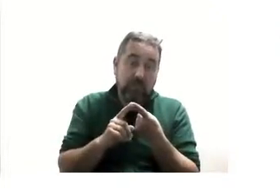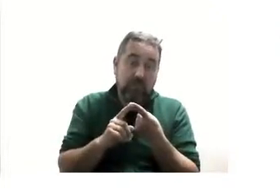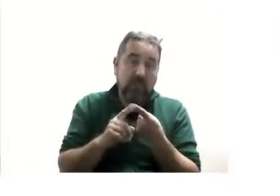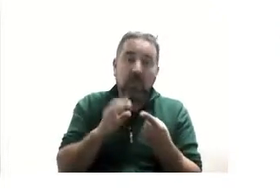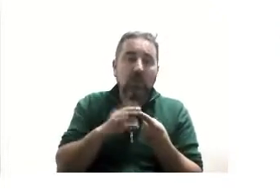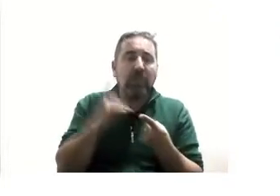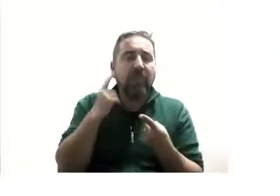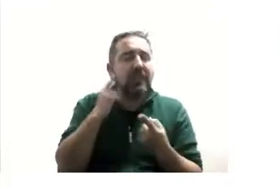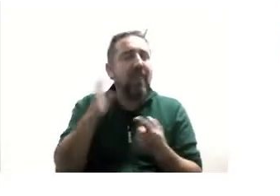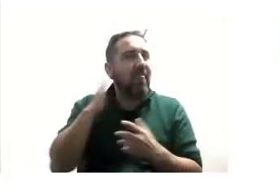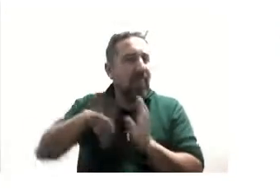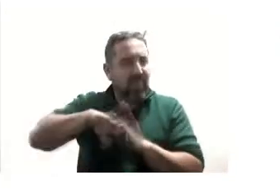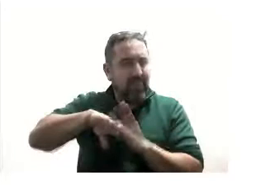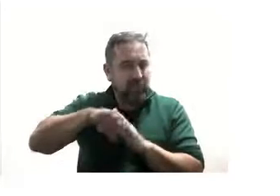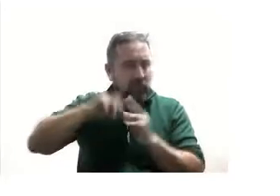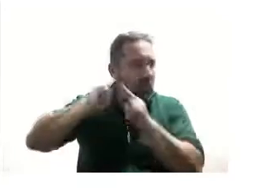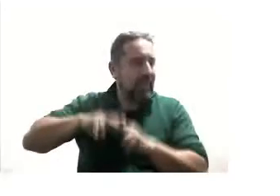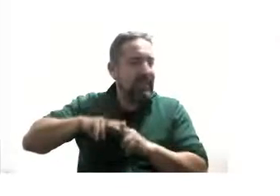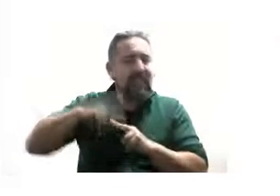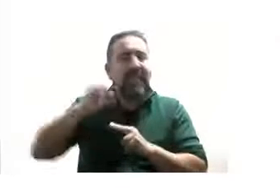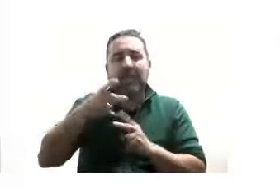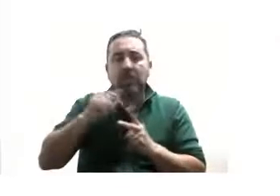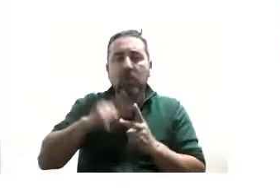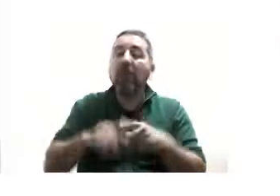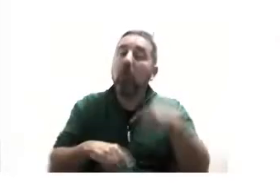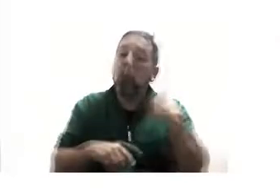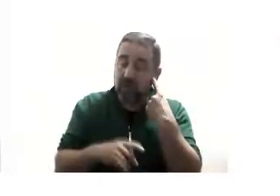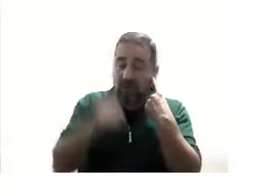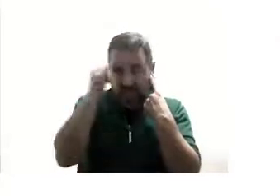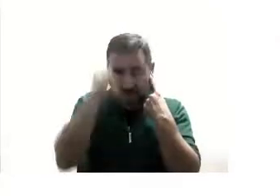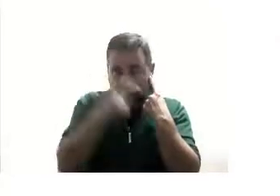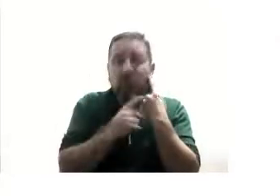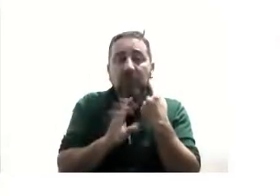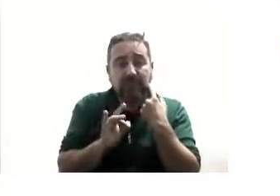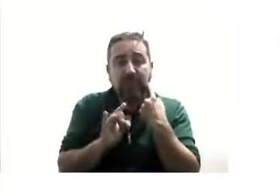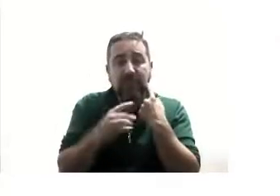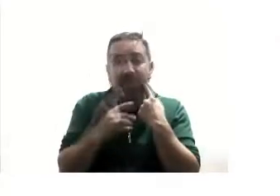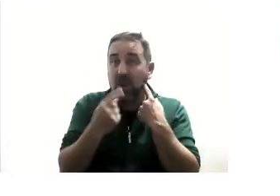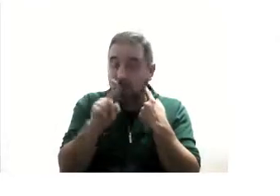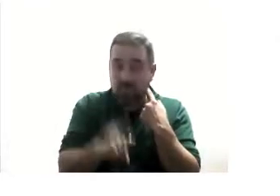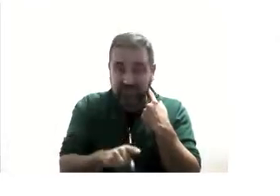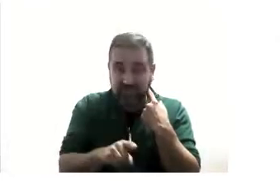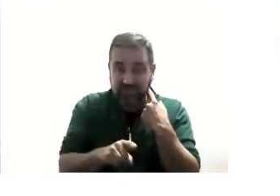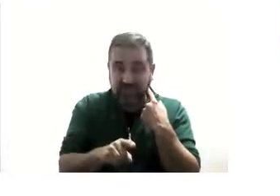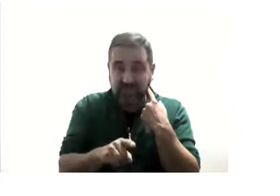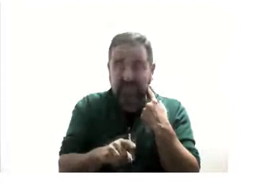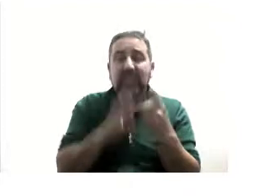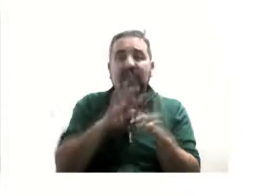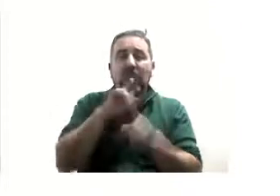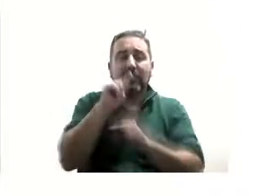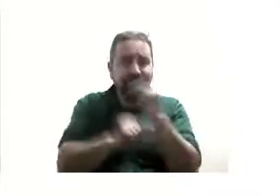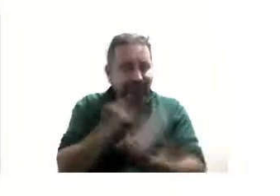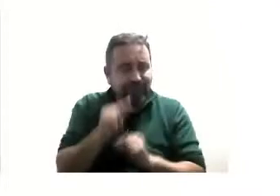del oído derecho, pero con el oído izquierdo sí, aunque al mes tuvo una sepsis,